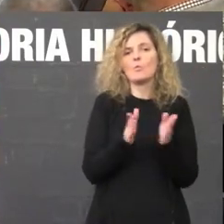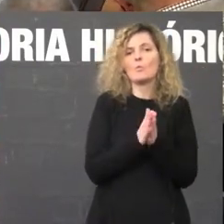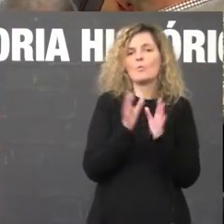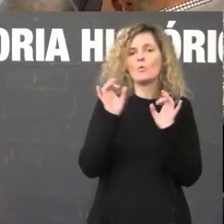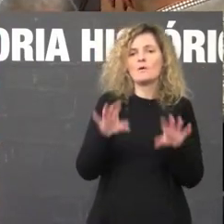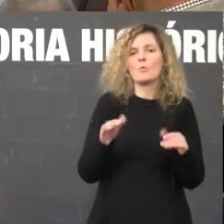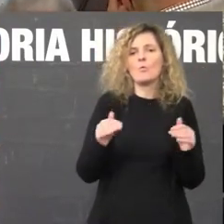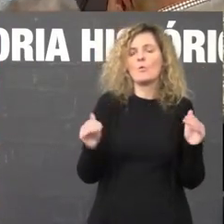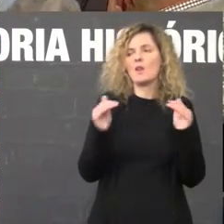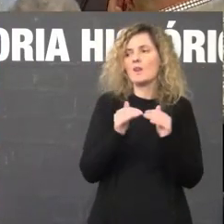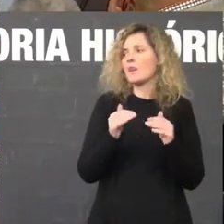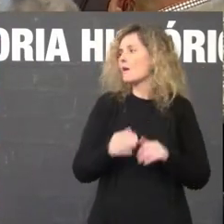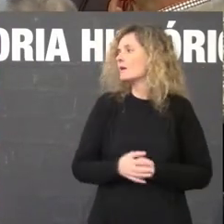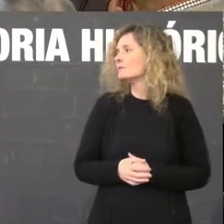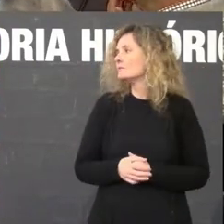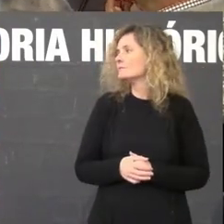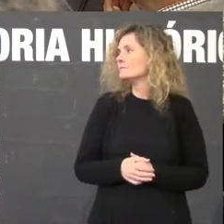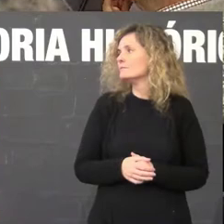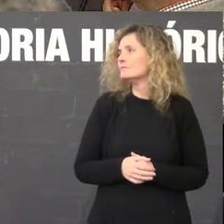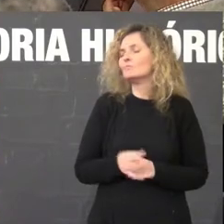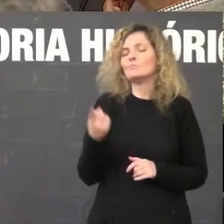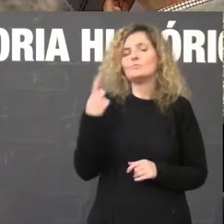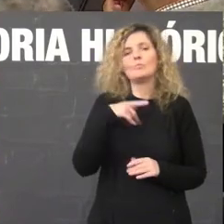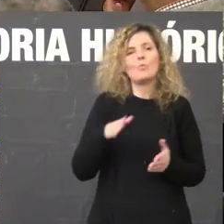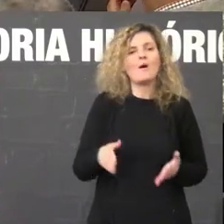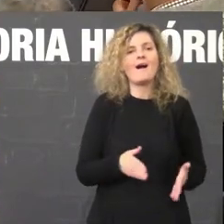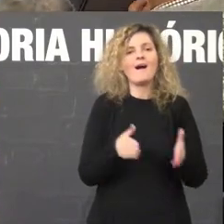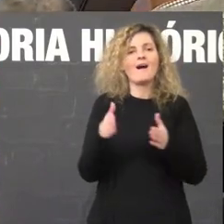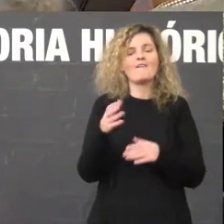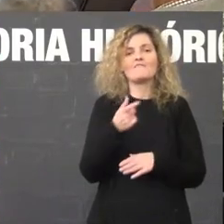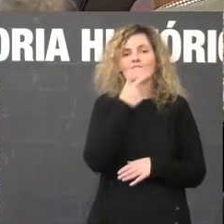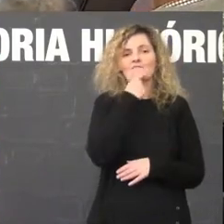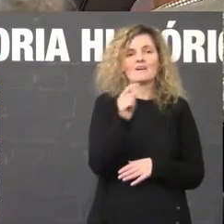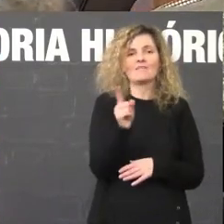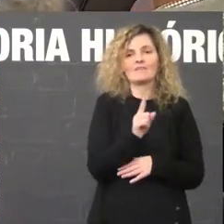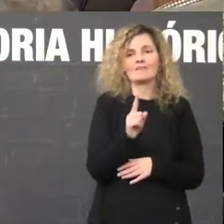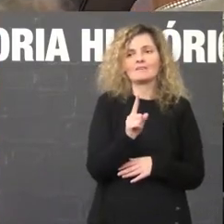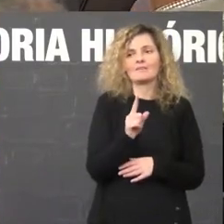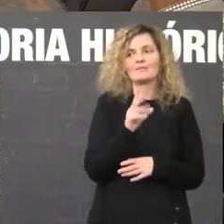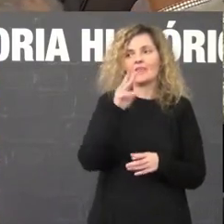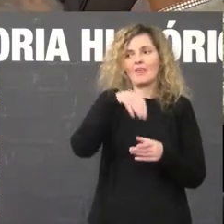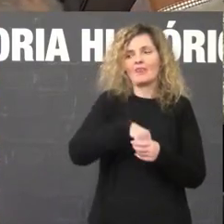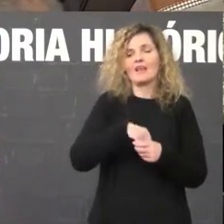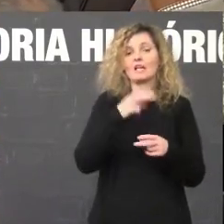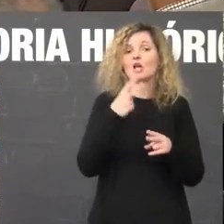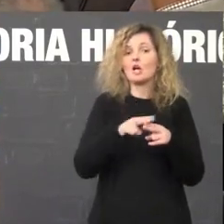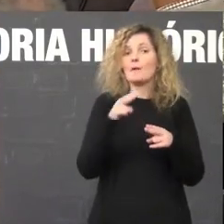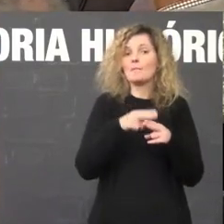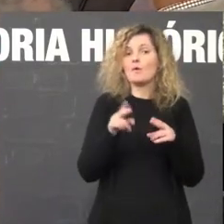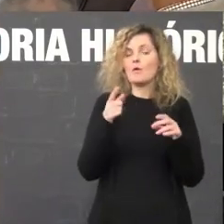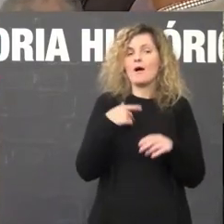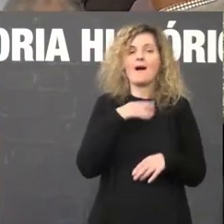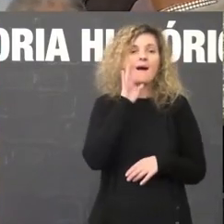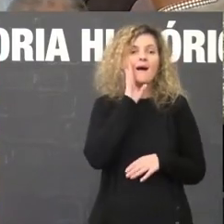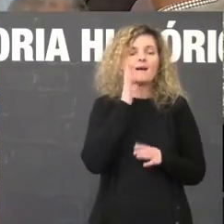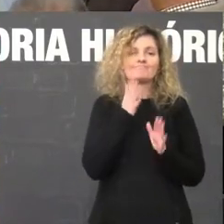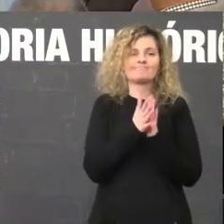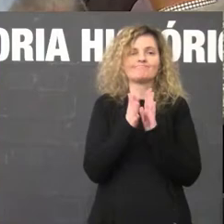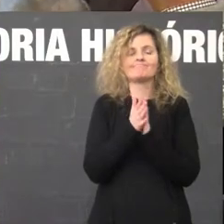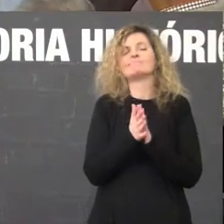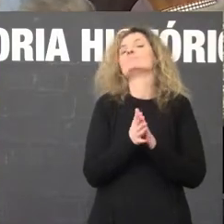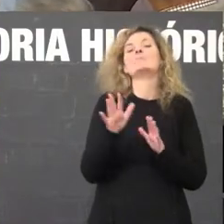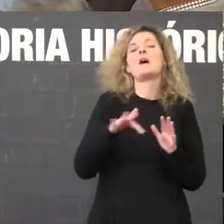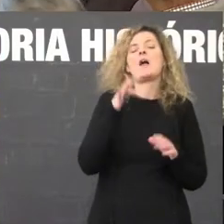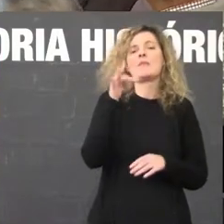compañeros, evidentemente non foi un camiño fácil na política, como ela mesma nos vai a contar, e ademais